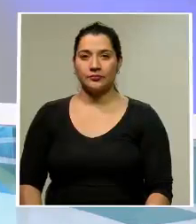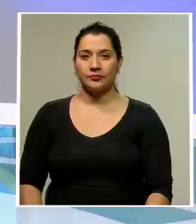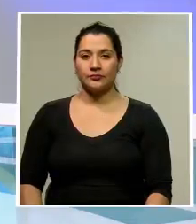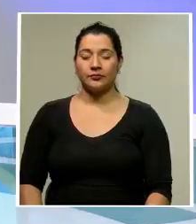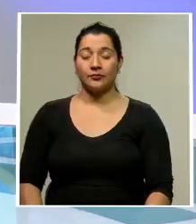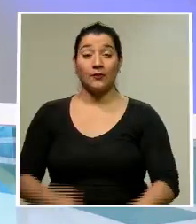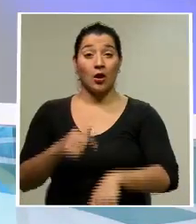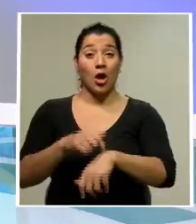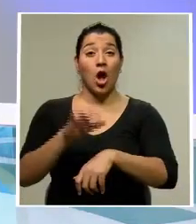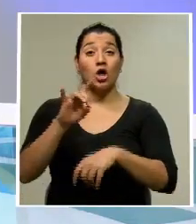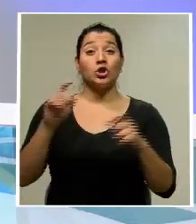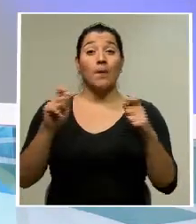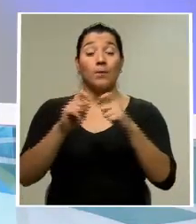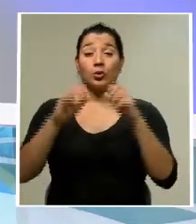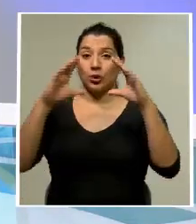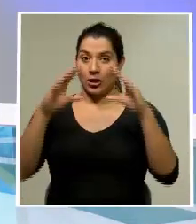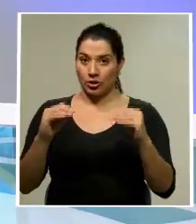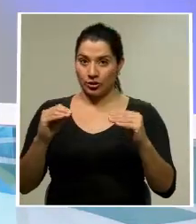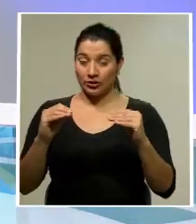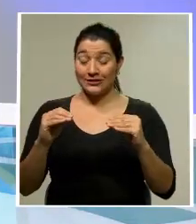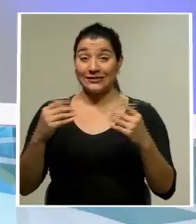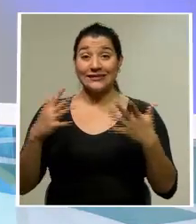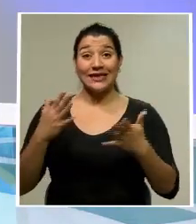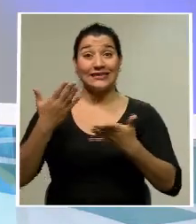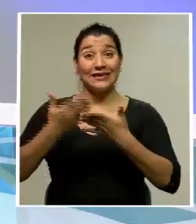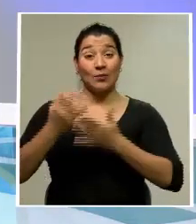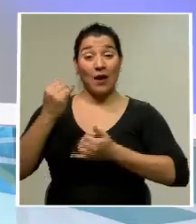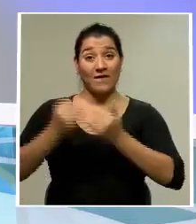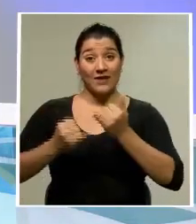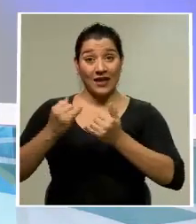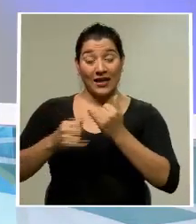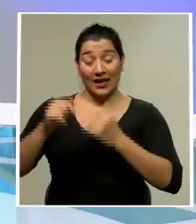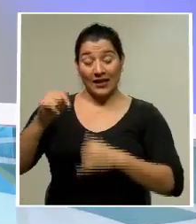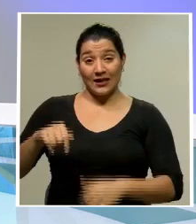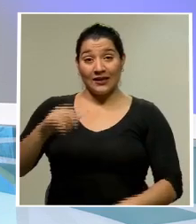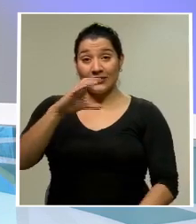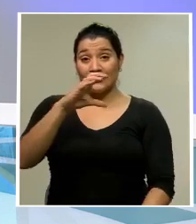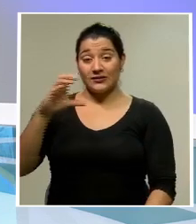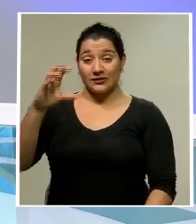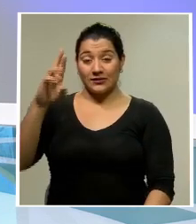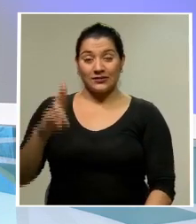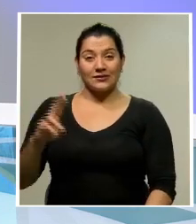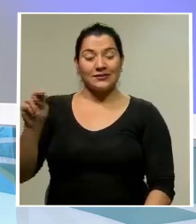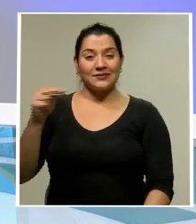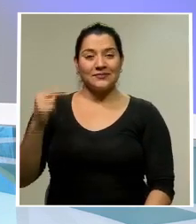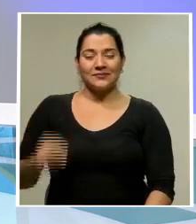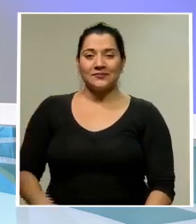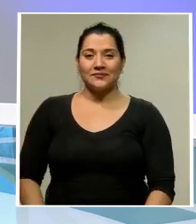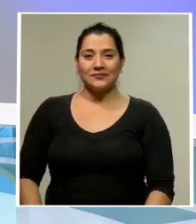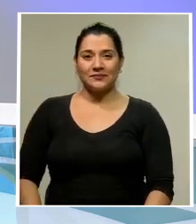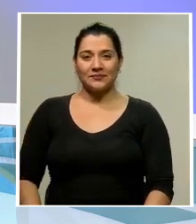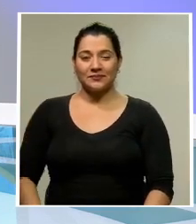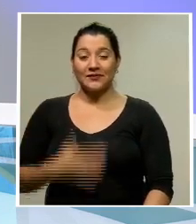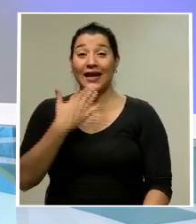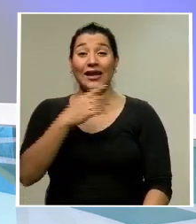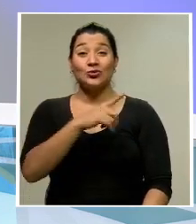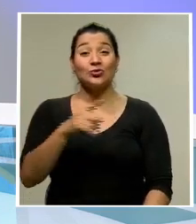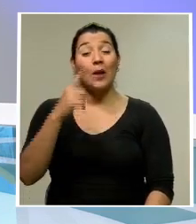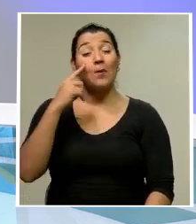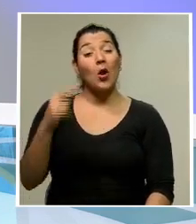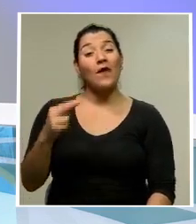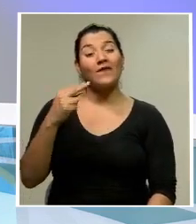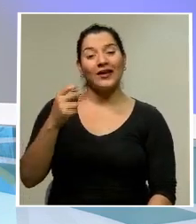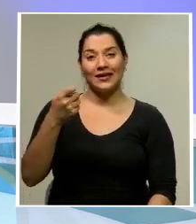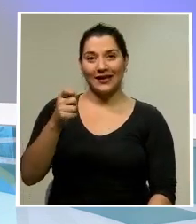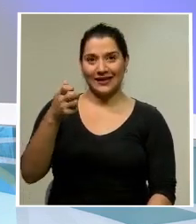A las 8:00 de la noche llegamos al final de esta edición estelar de Costa Rica Noticias. Gracias por informarse con